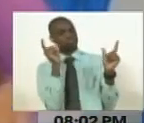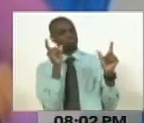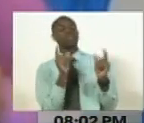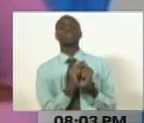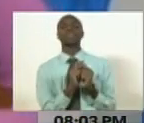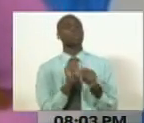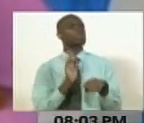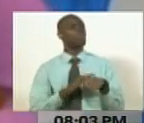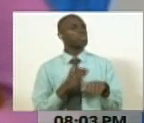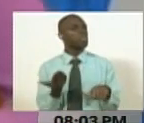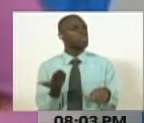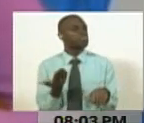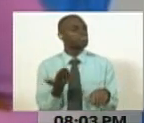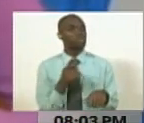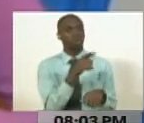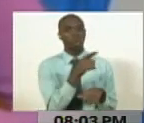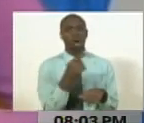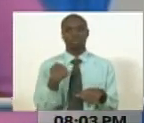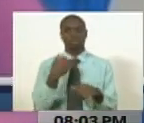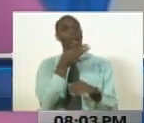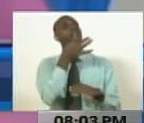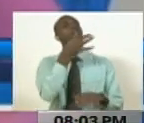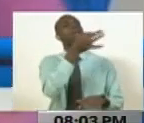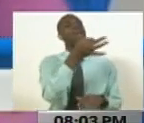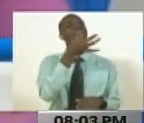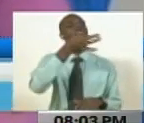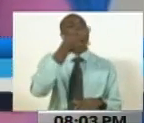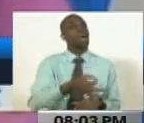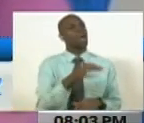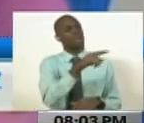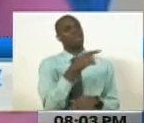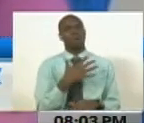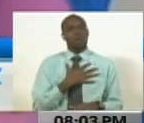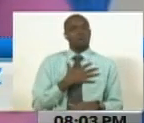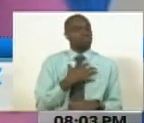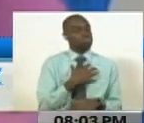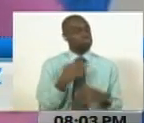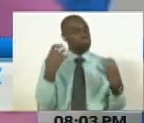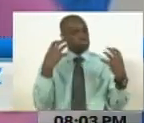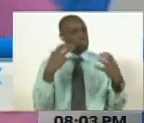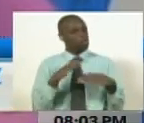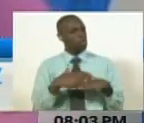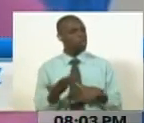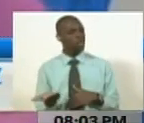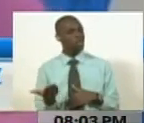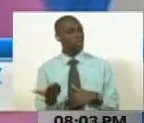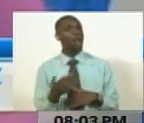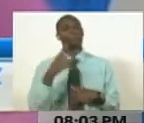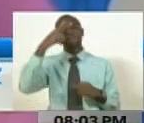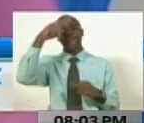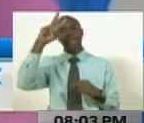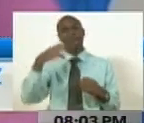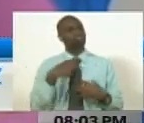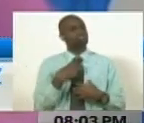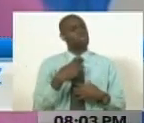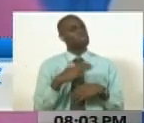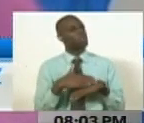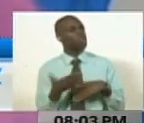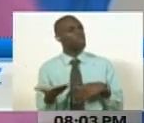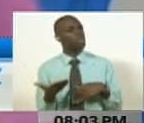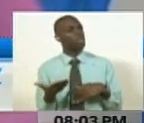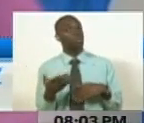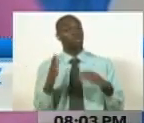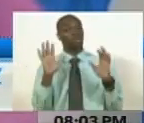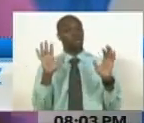¿por qué tendría que molestarle la verdad? ¿Por qué tendría que molestarse el representante de México cuando el